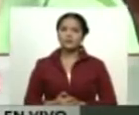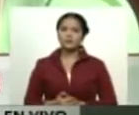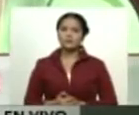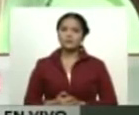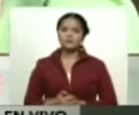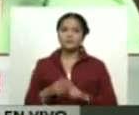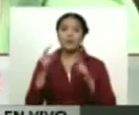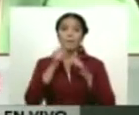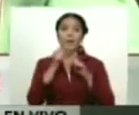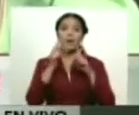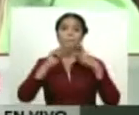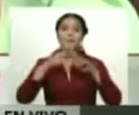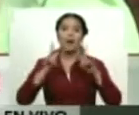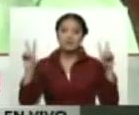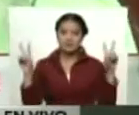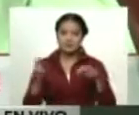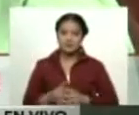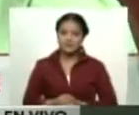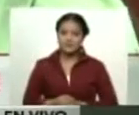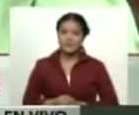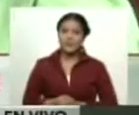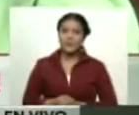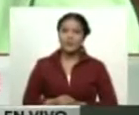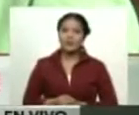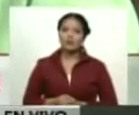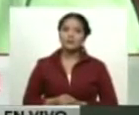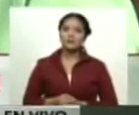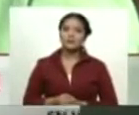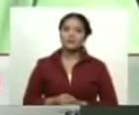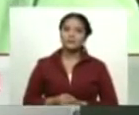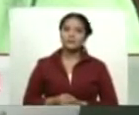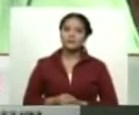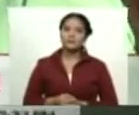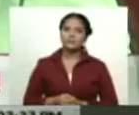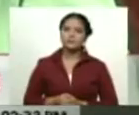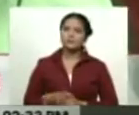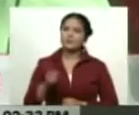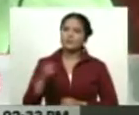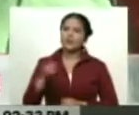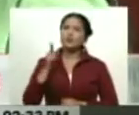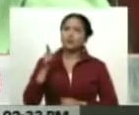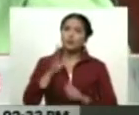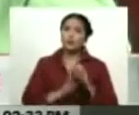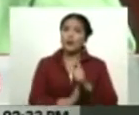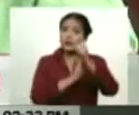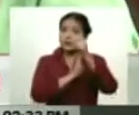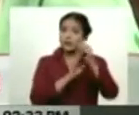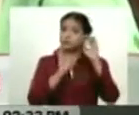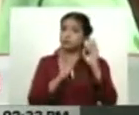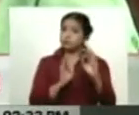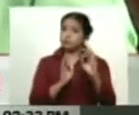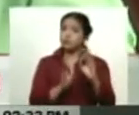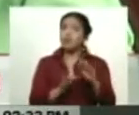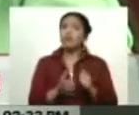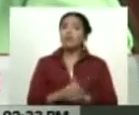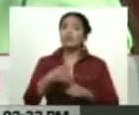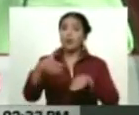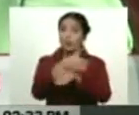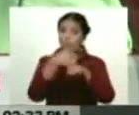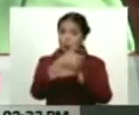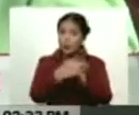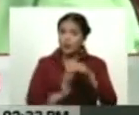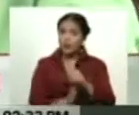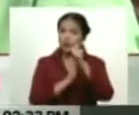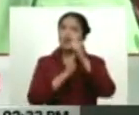la palabra paz. A propósito de esto, yo quisiera saber usted como máximo representante del Poder Ejecutivo,